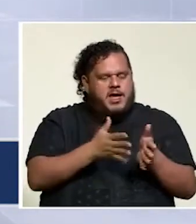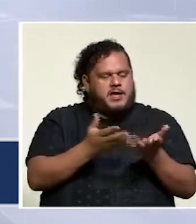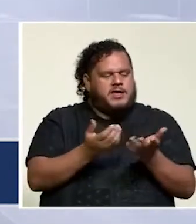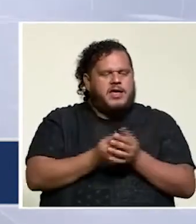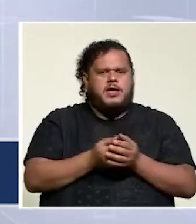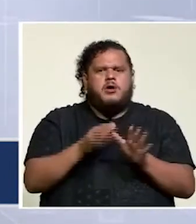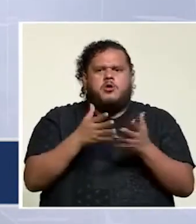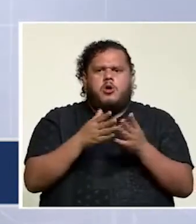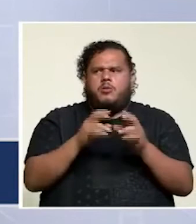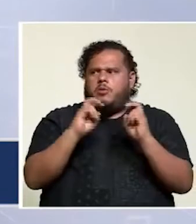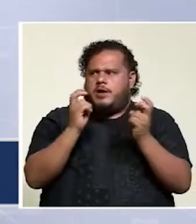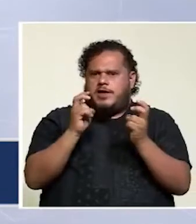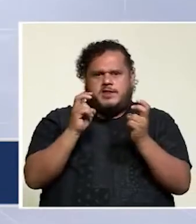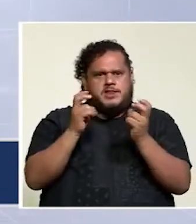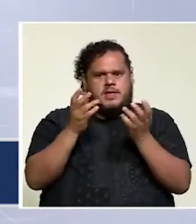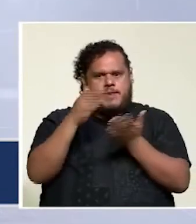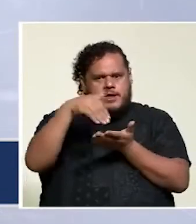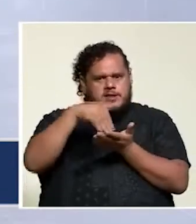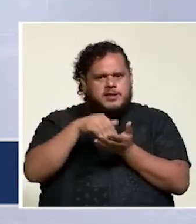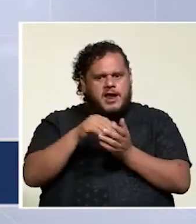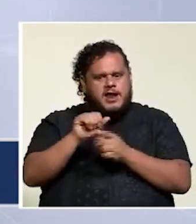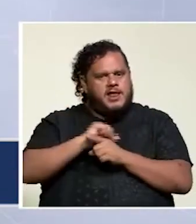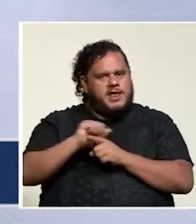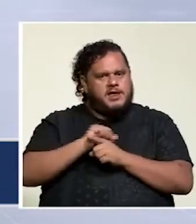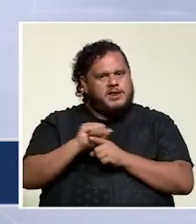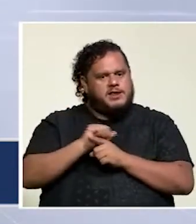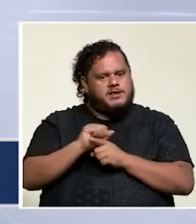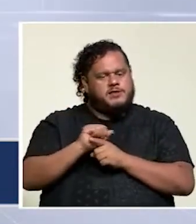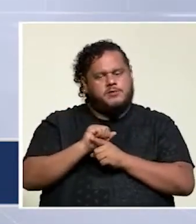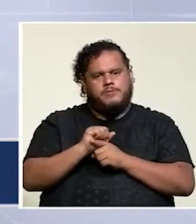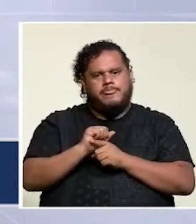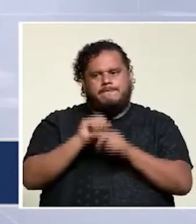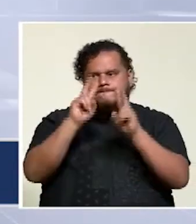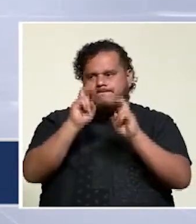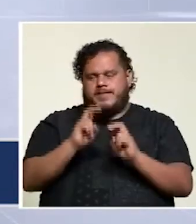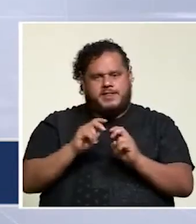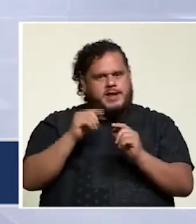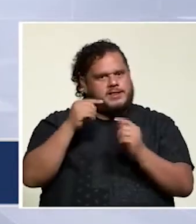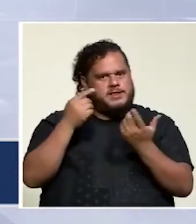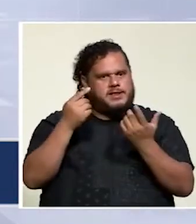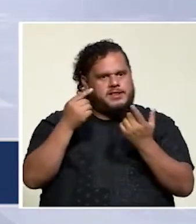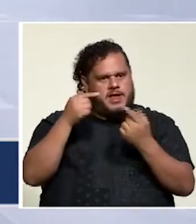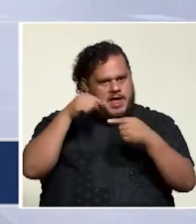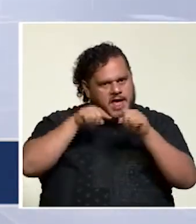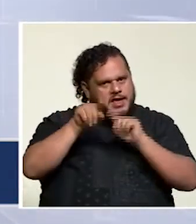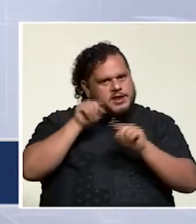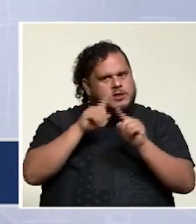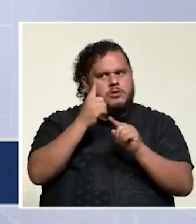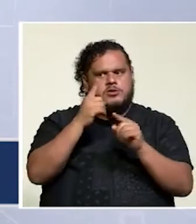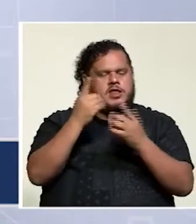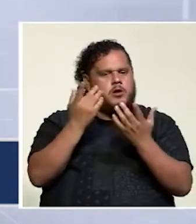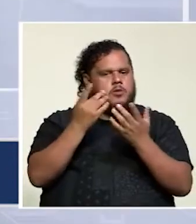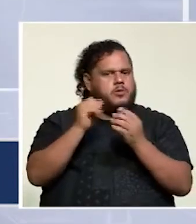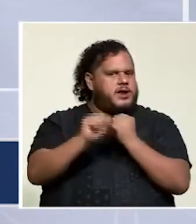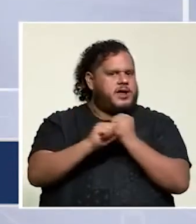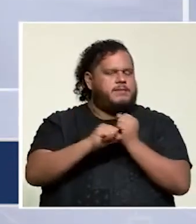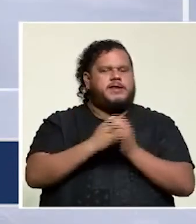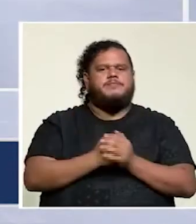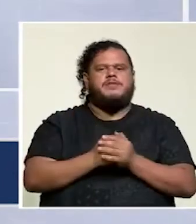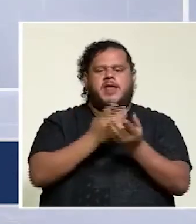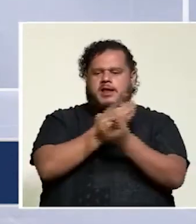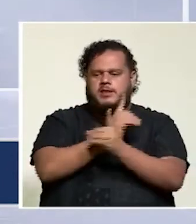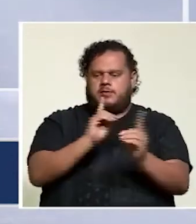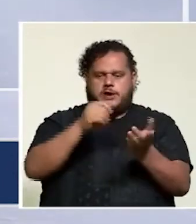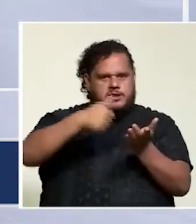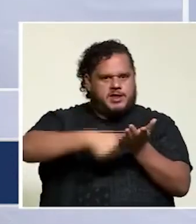vuelve central en el ejercicio, digamos, de análisis crítico de una campaña. Sí, en las democracias electorales un